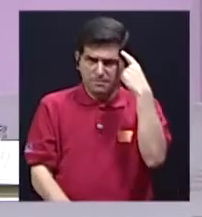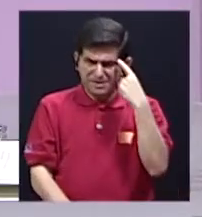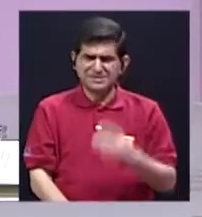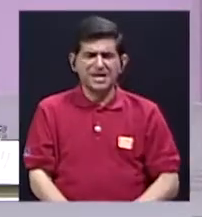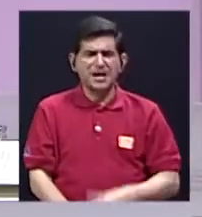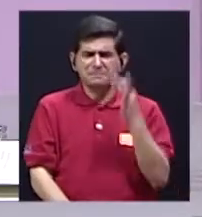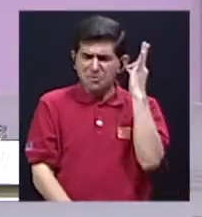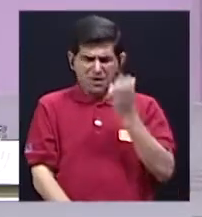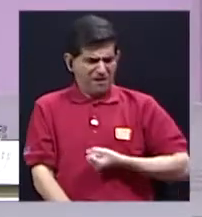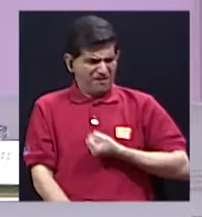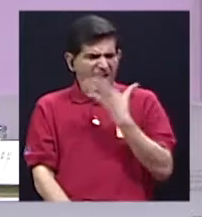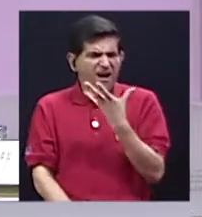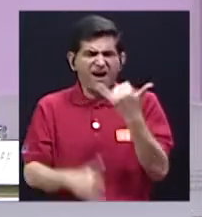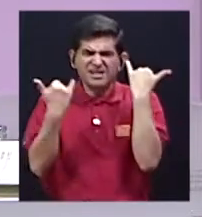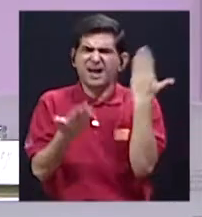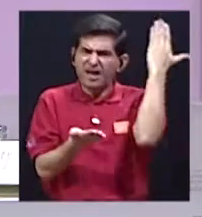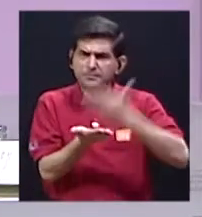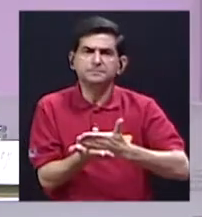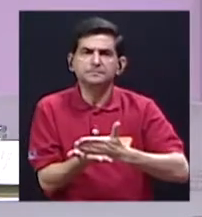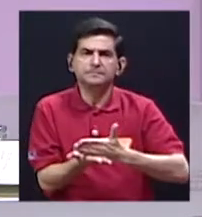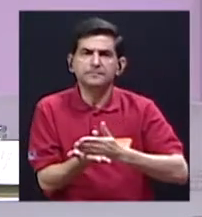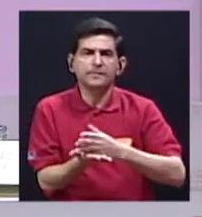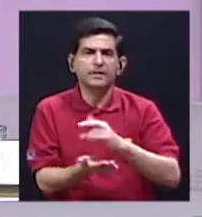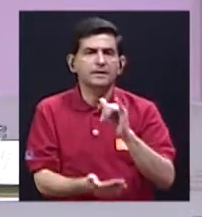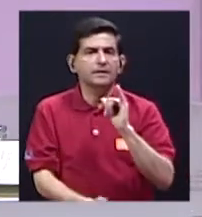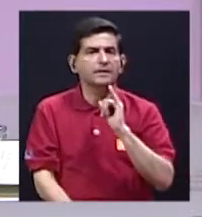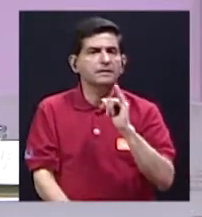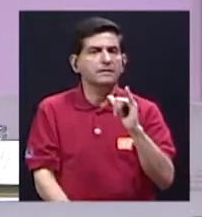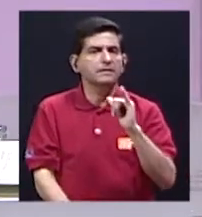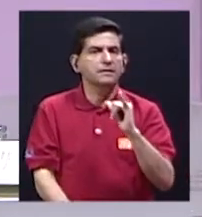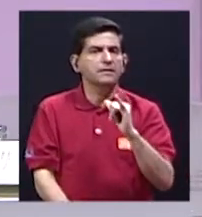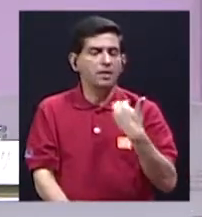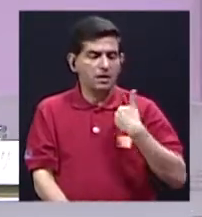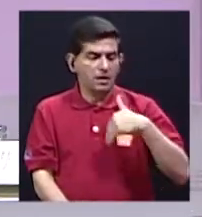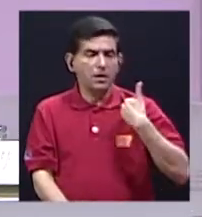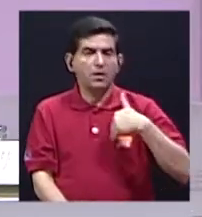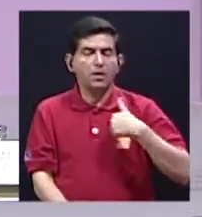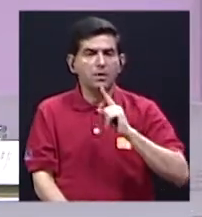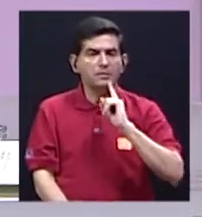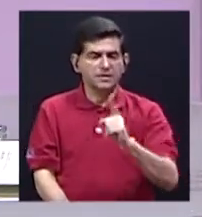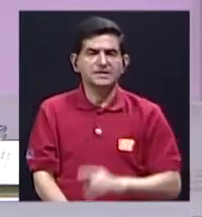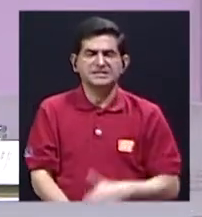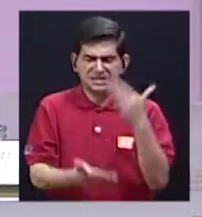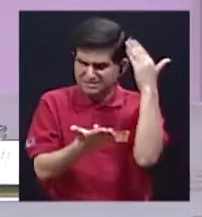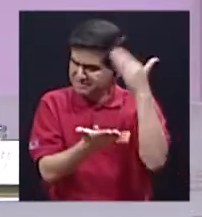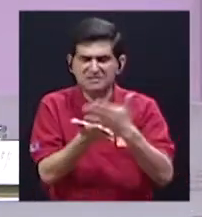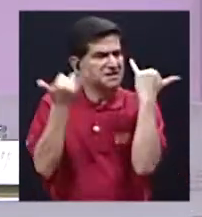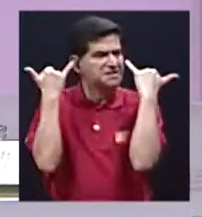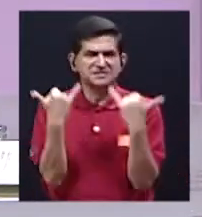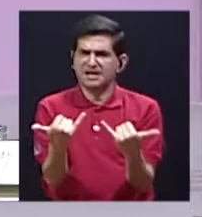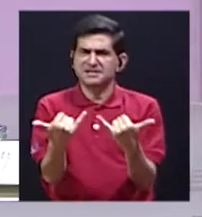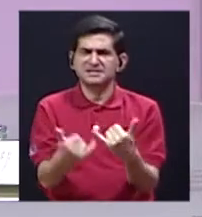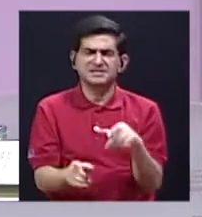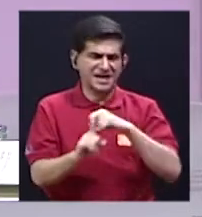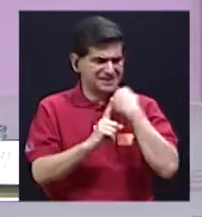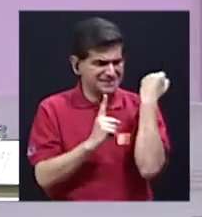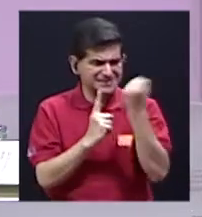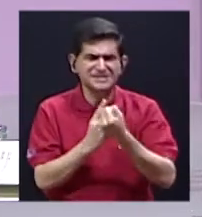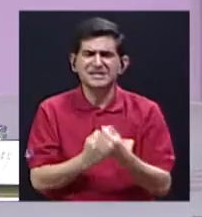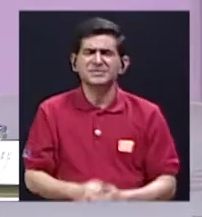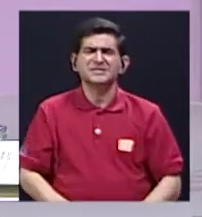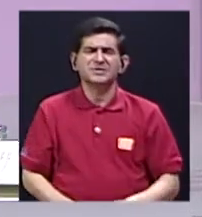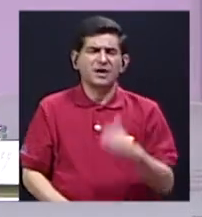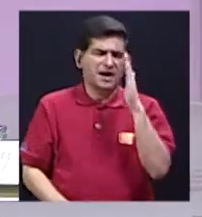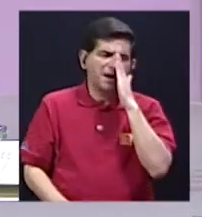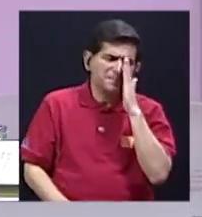grito de la mujer es decir ya basta sino también de los hombres de decir ya basta que no le hagan esto a